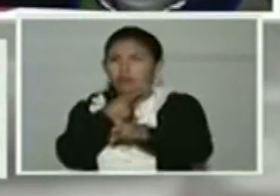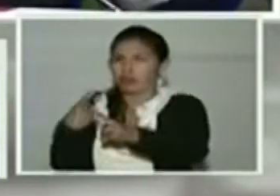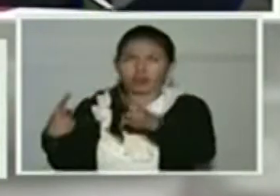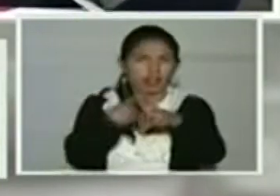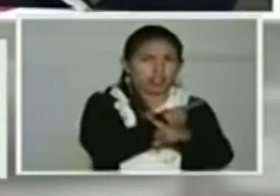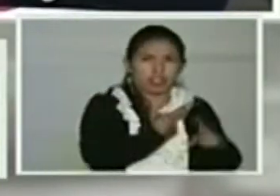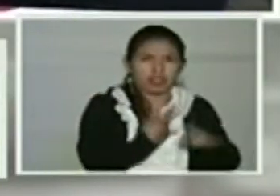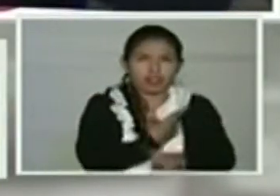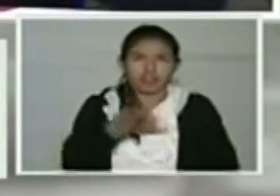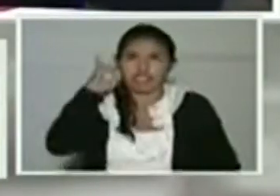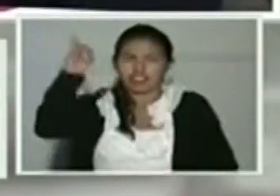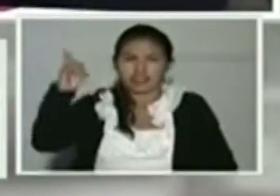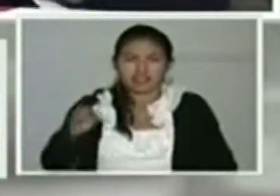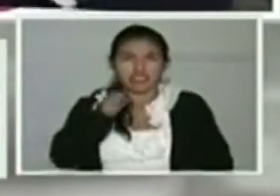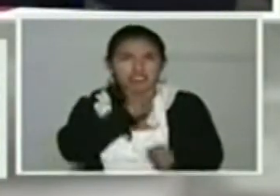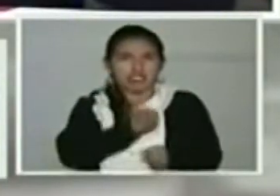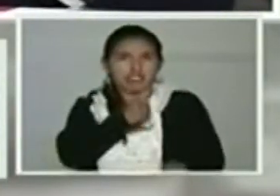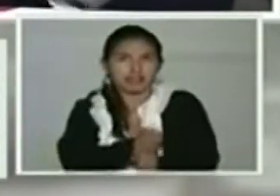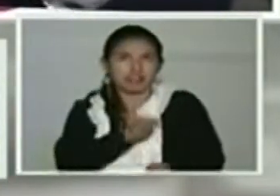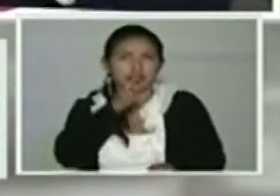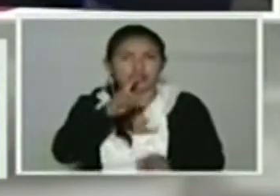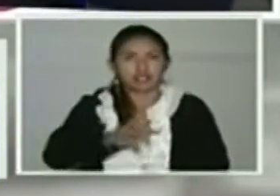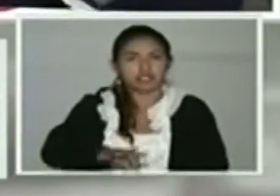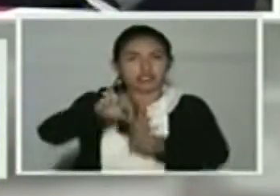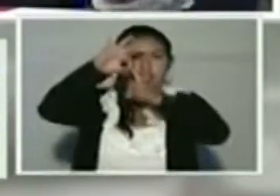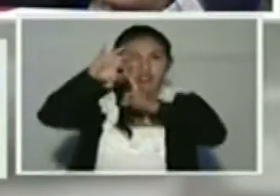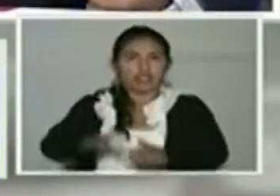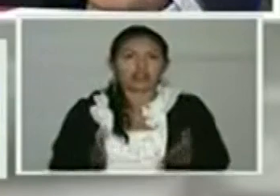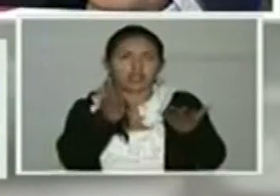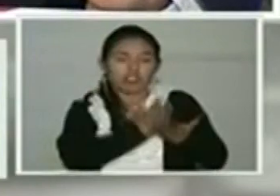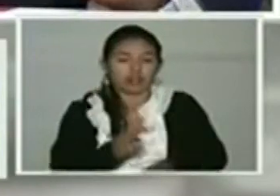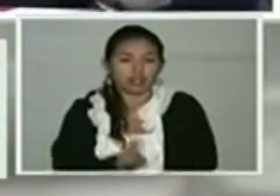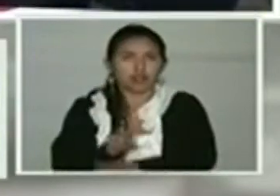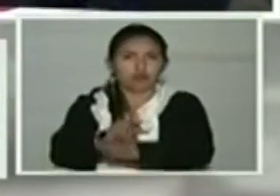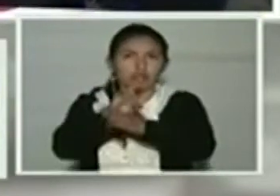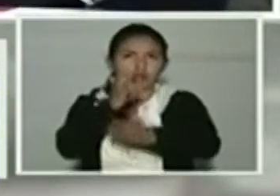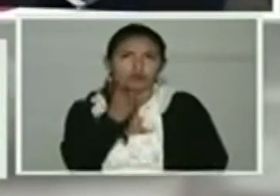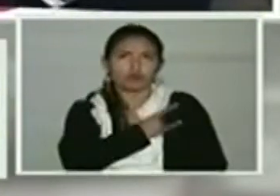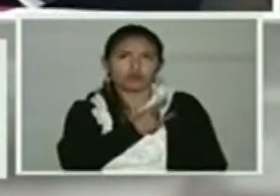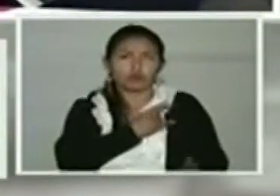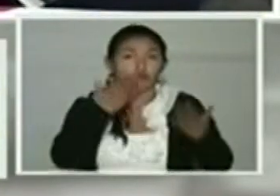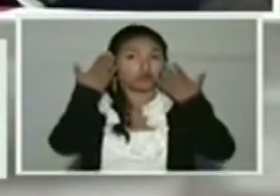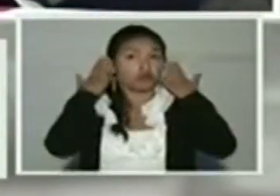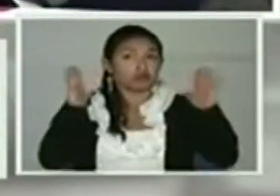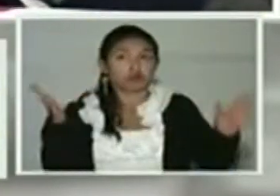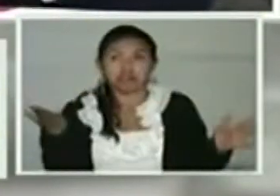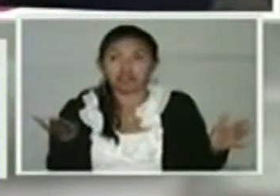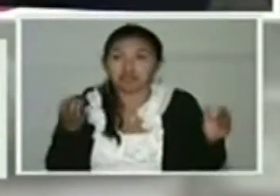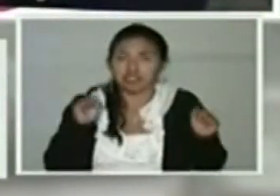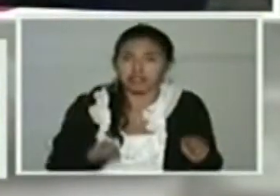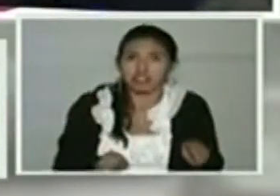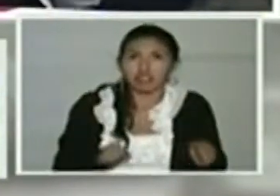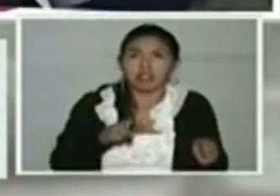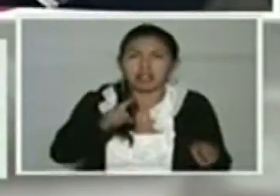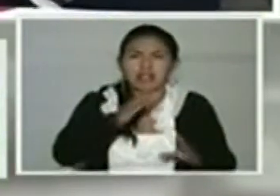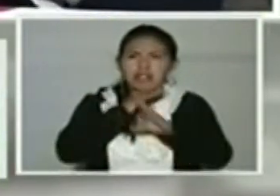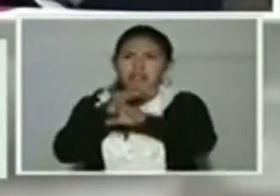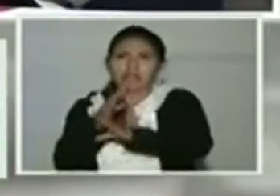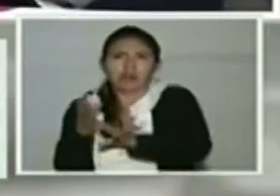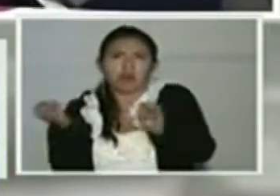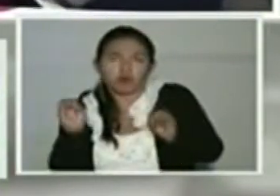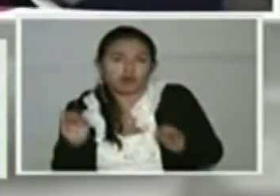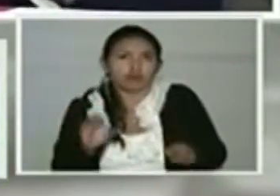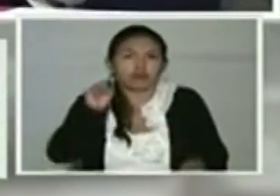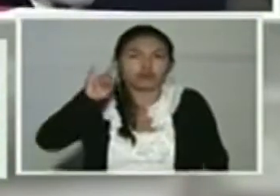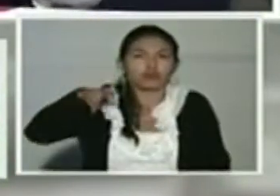derechos laborales ahora con el tema de la calidad de la educación universitaria no sé si finalmente van a defender o no las